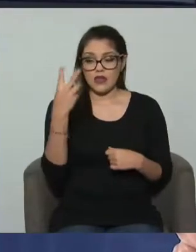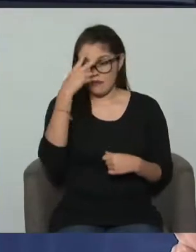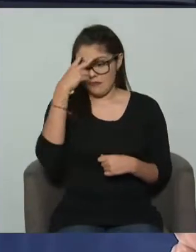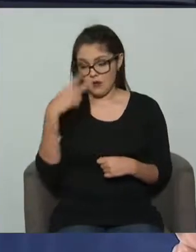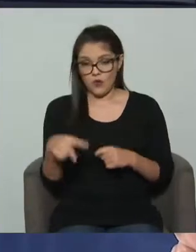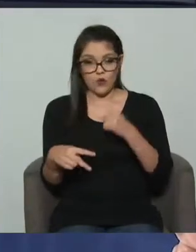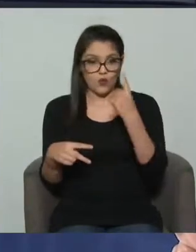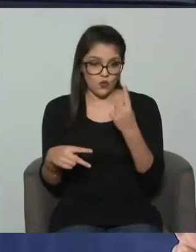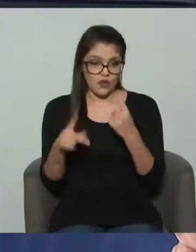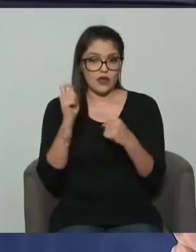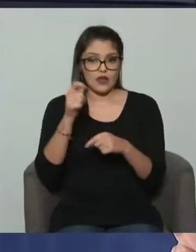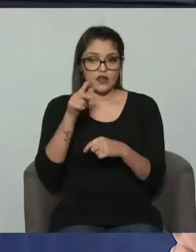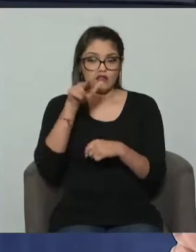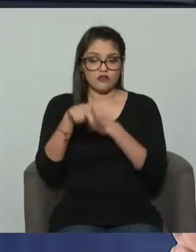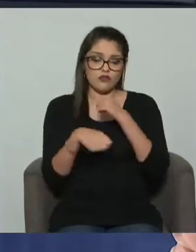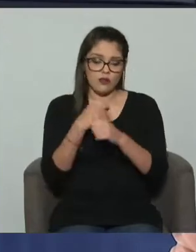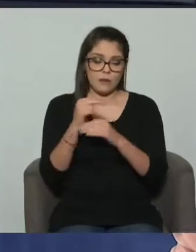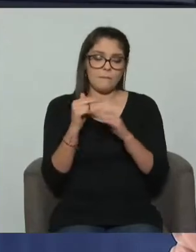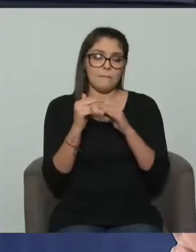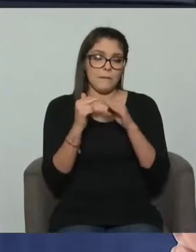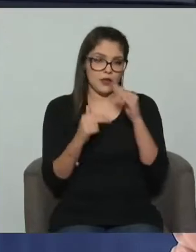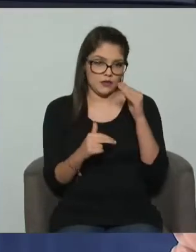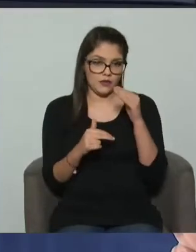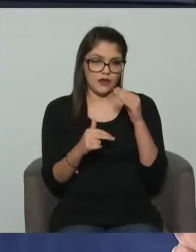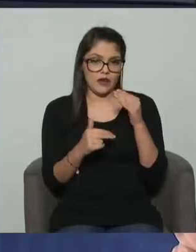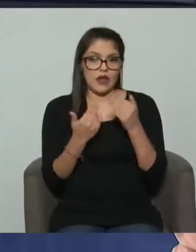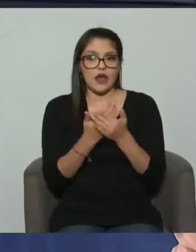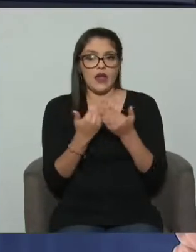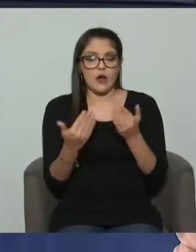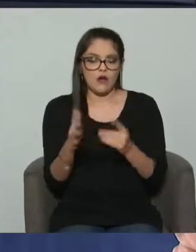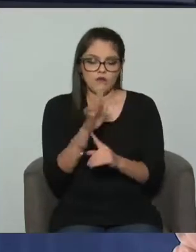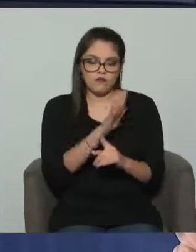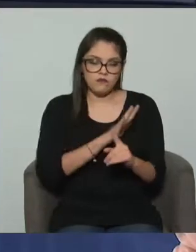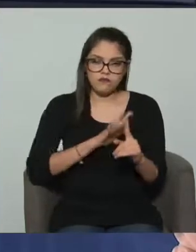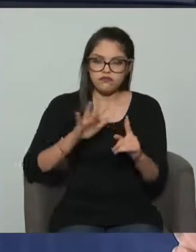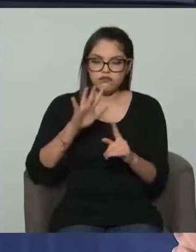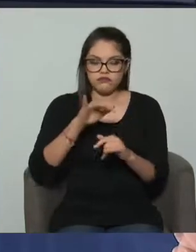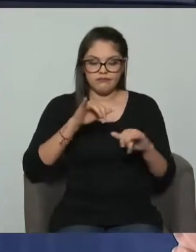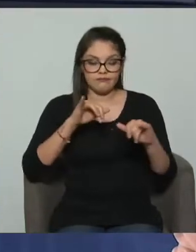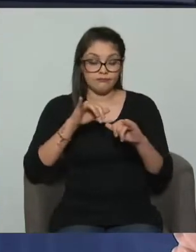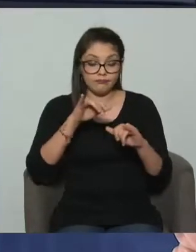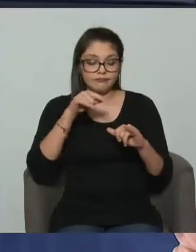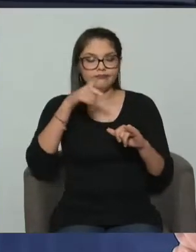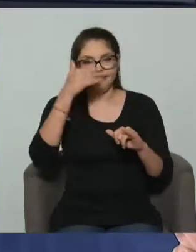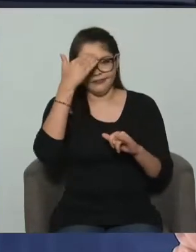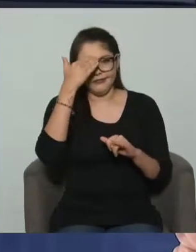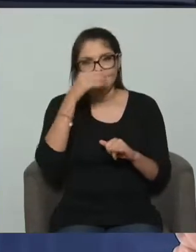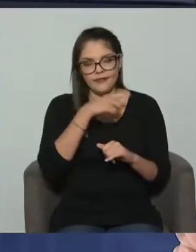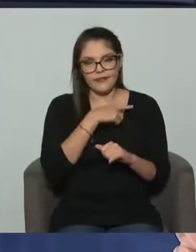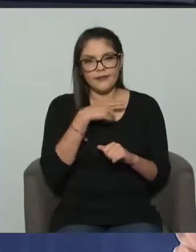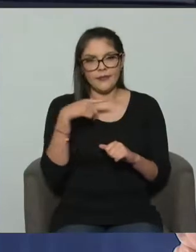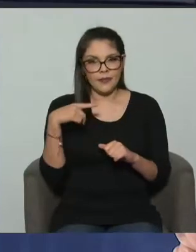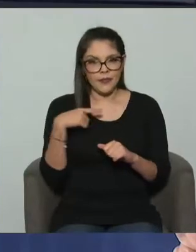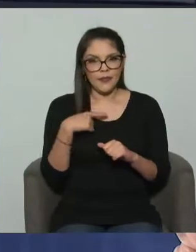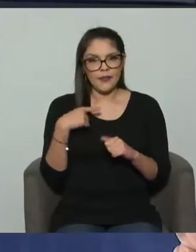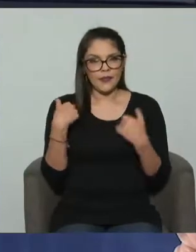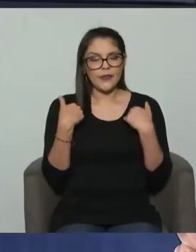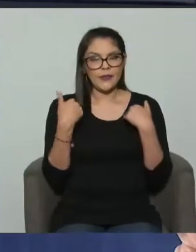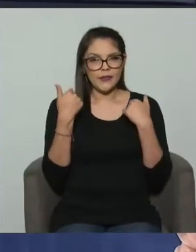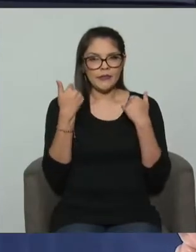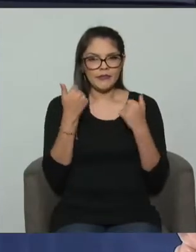son menores de 18 años, ¿no? Lo cual en este bono demográfico tenemos que tener como muy puesto en la